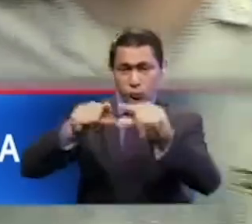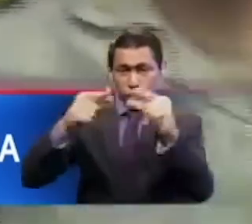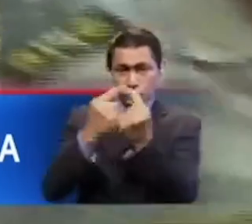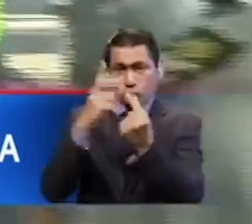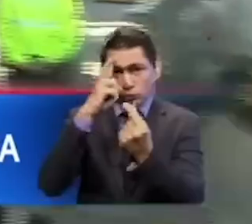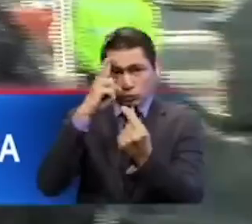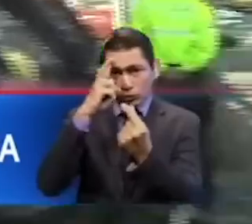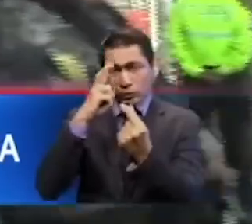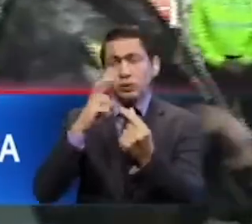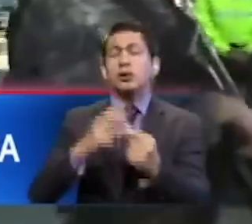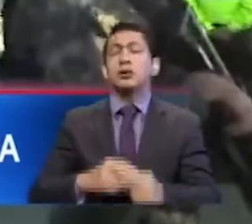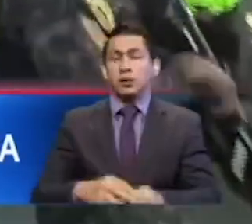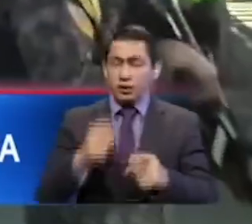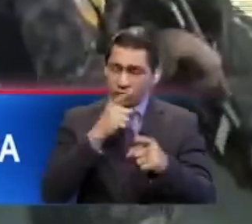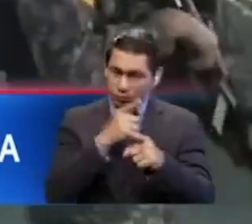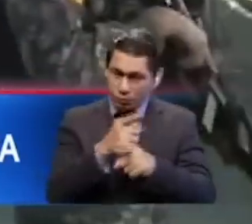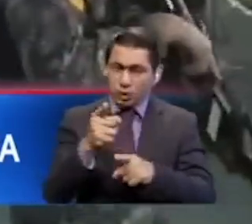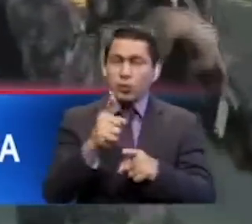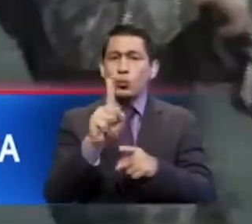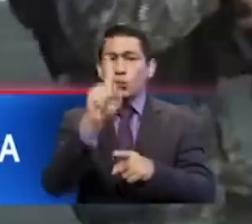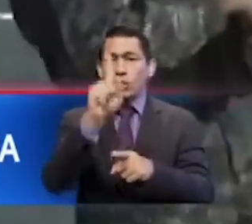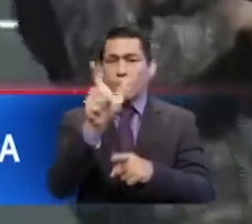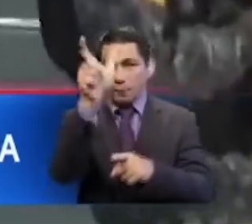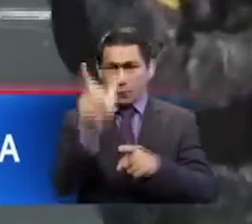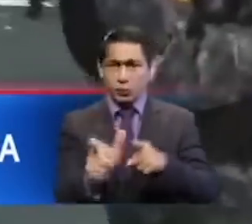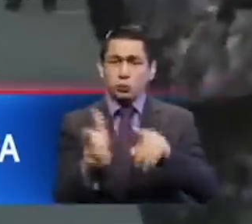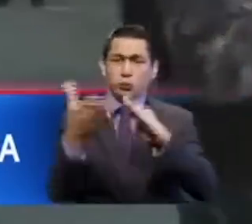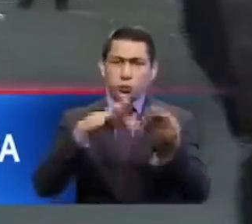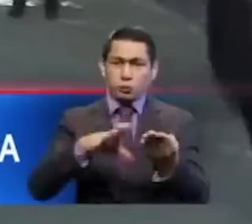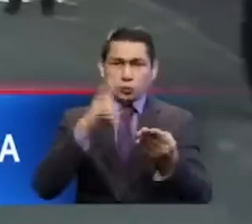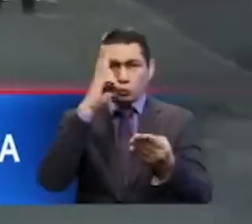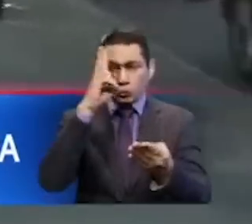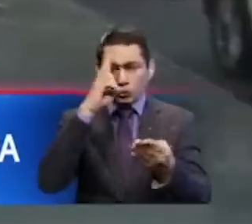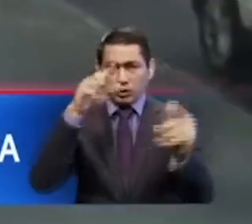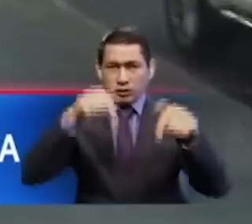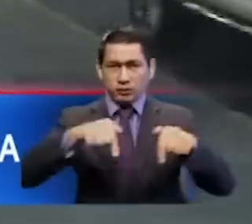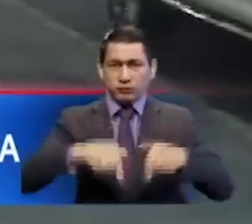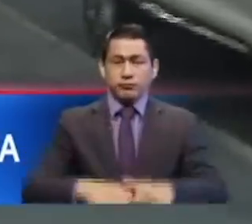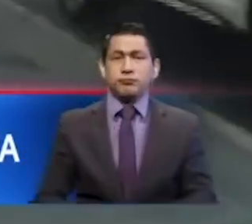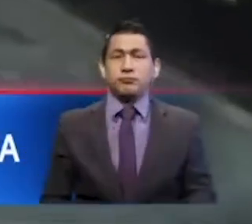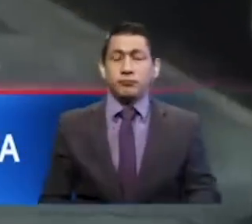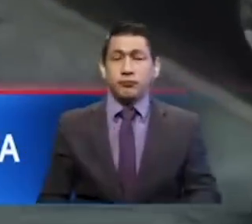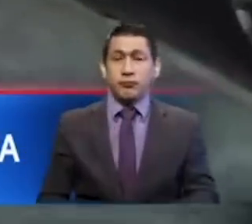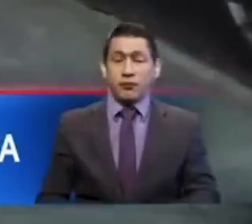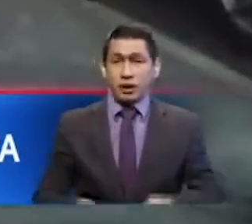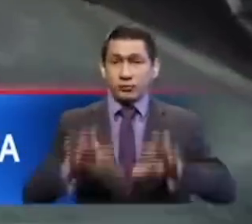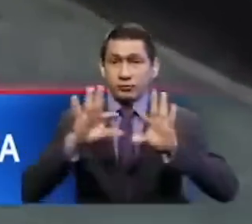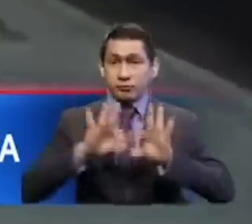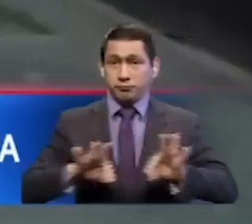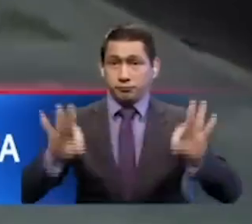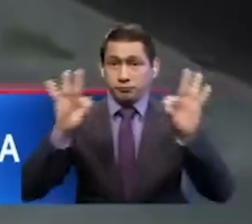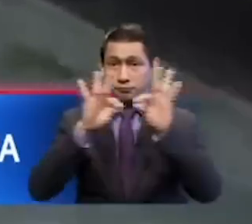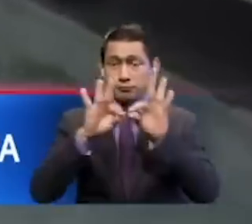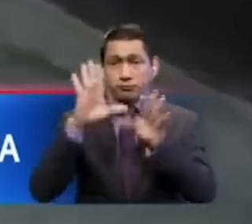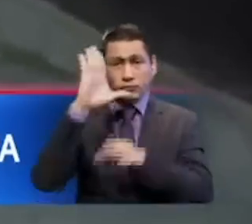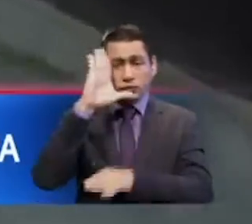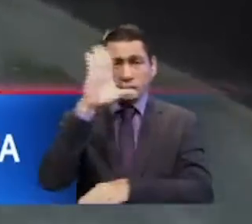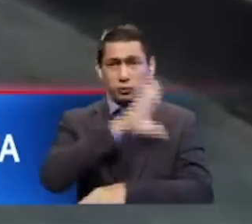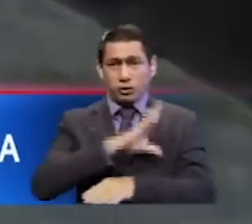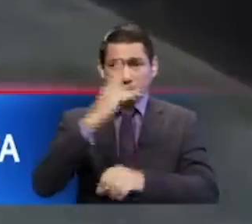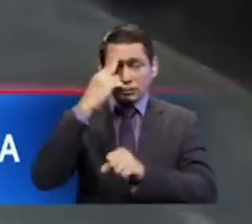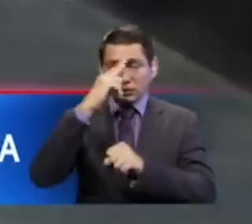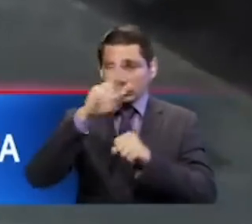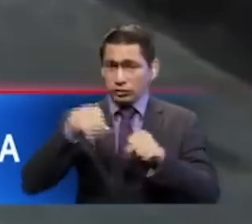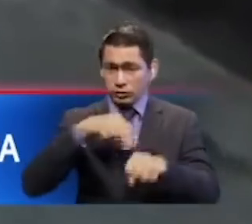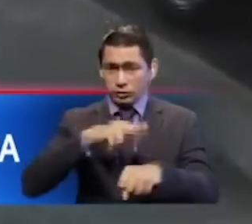general. Esas son las declaraciones por parte del general Víctor Herrera en torno a lo sucedido durante esta madrugada. Es importante el accionar de la Policía Nacional y la